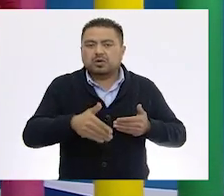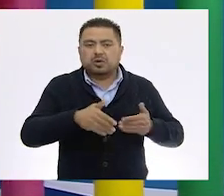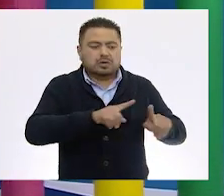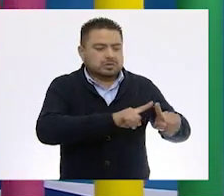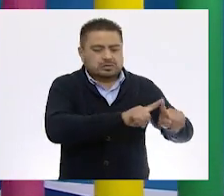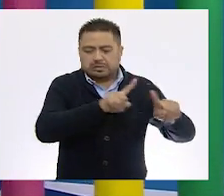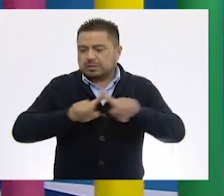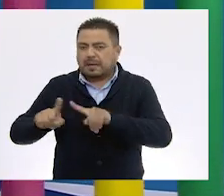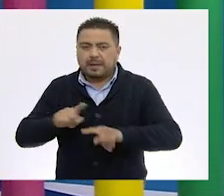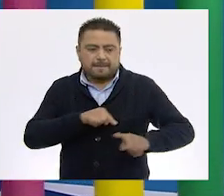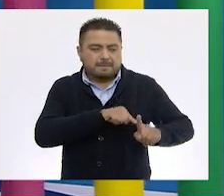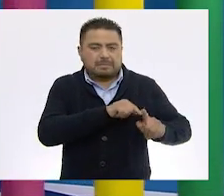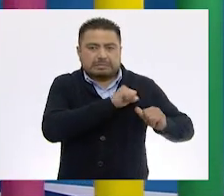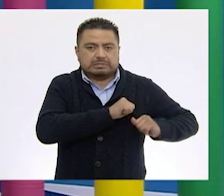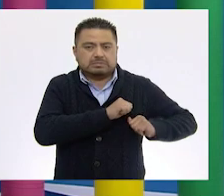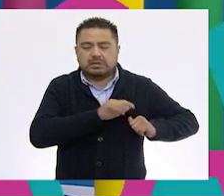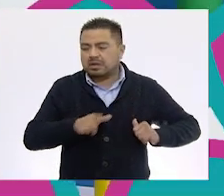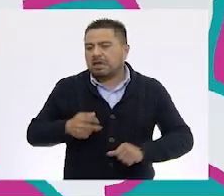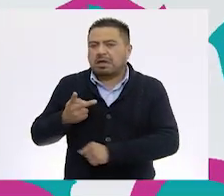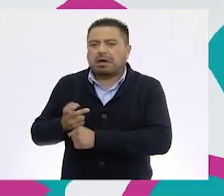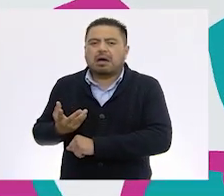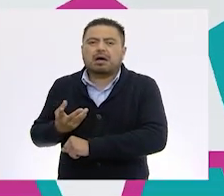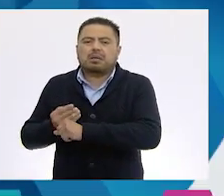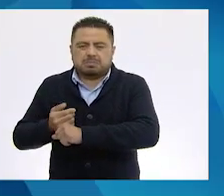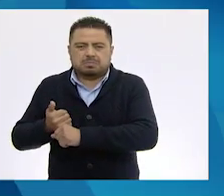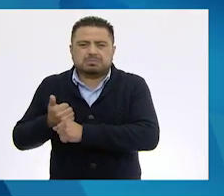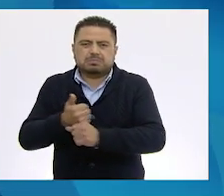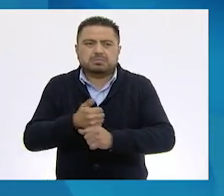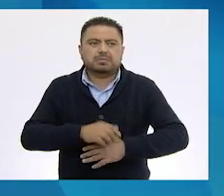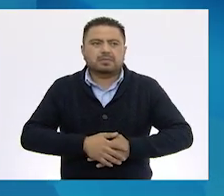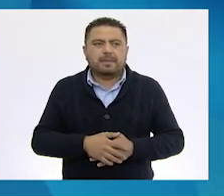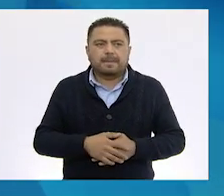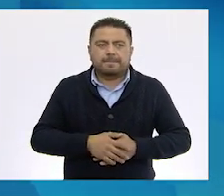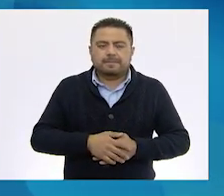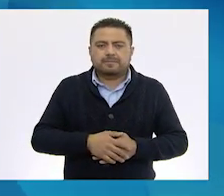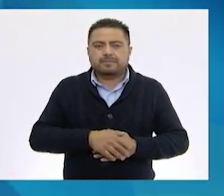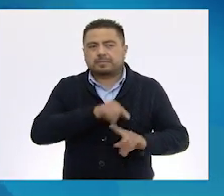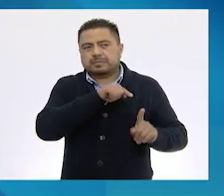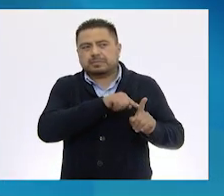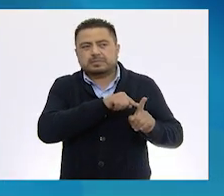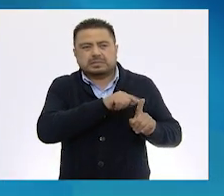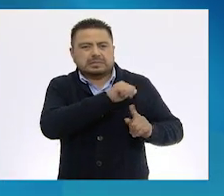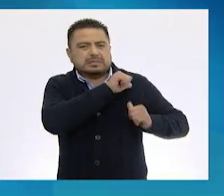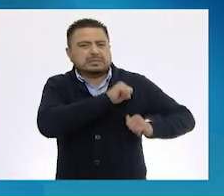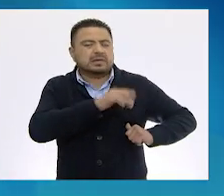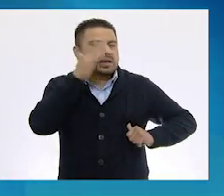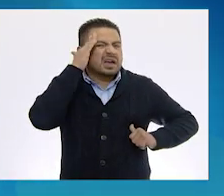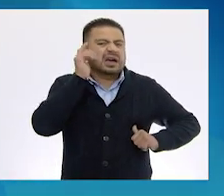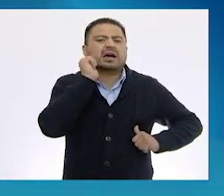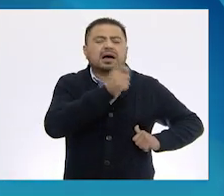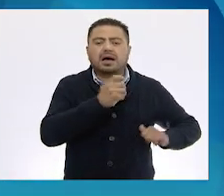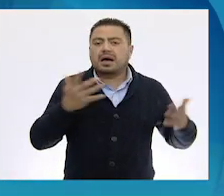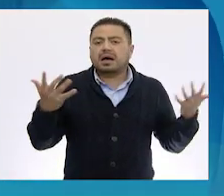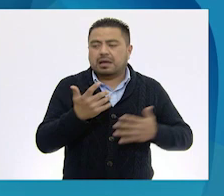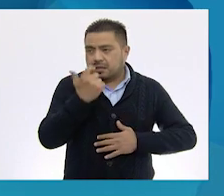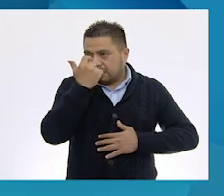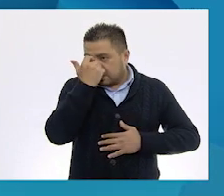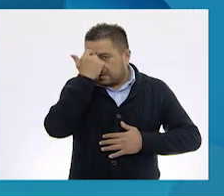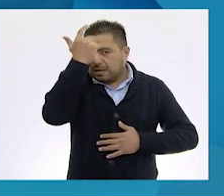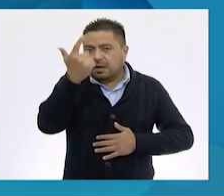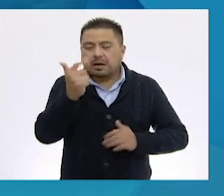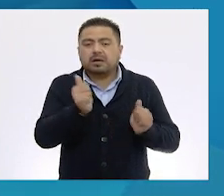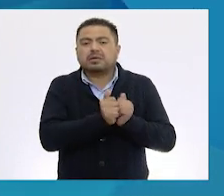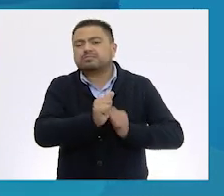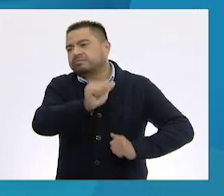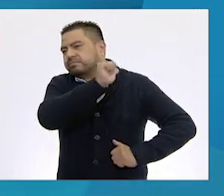Hay fuentes primarias y fuentes secundarias. Las fuentes primarias son las que han sido creadas en